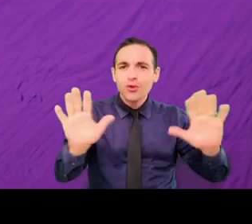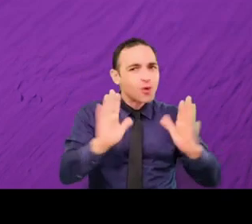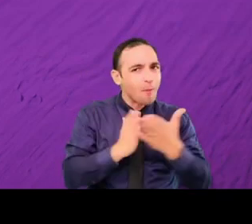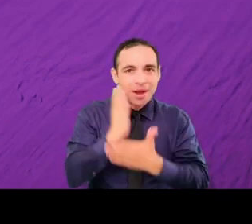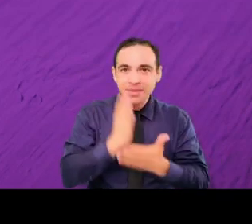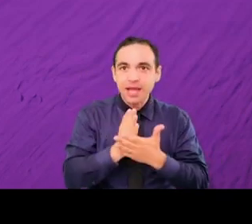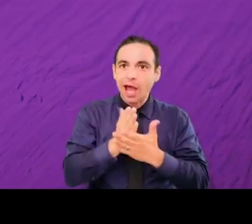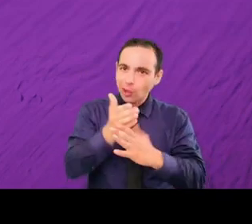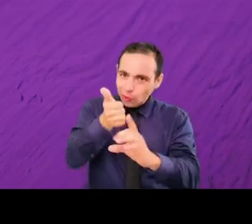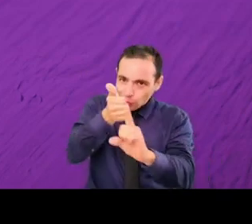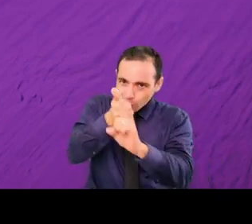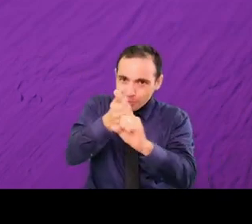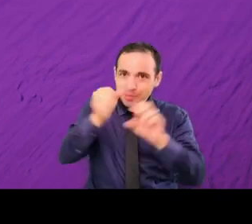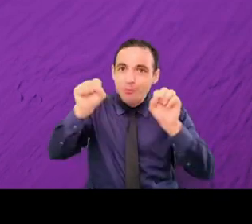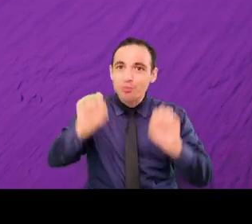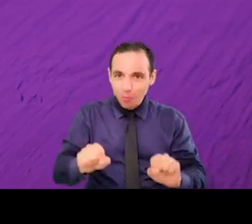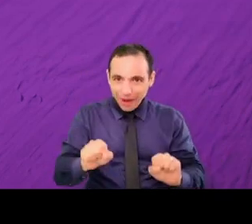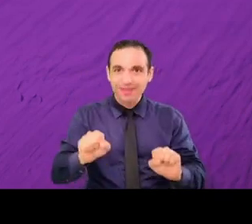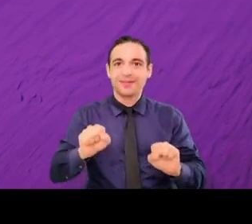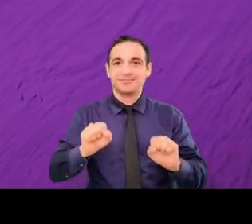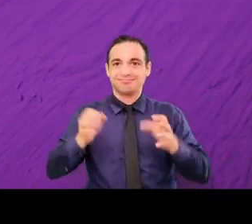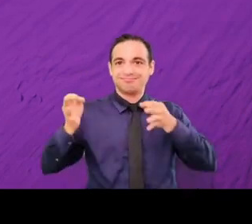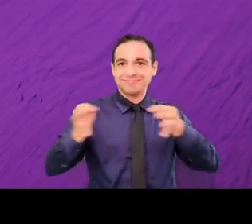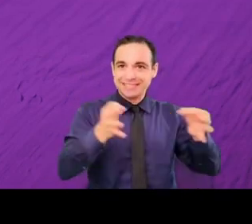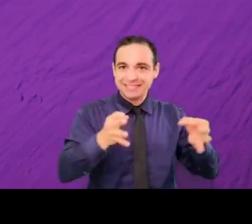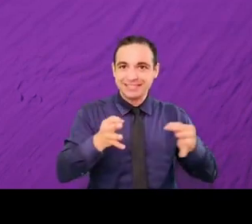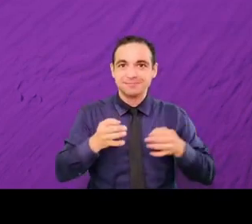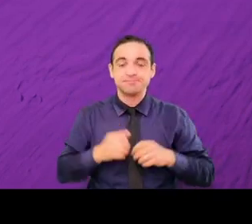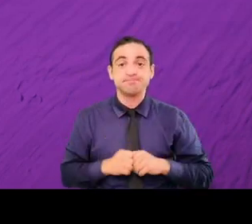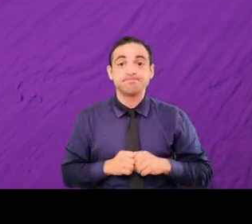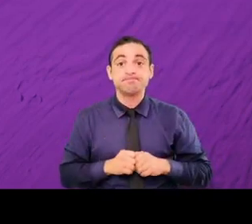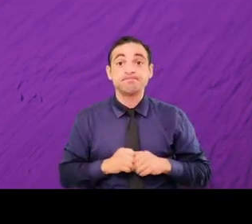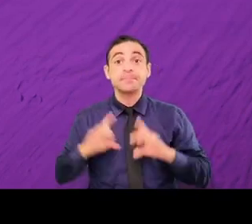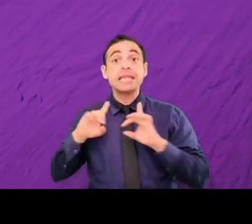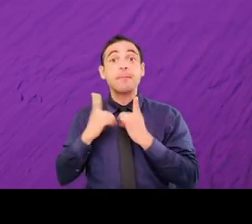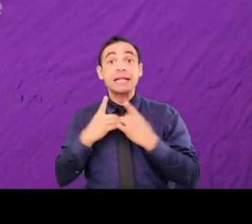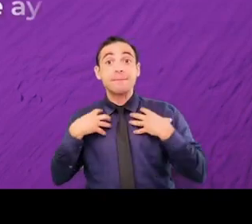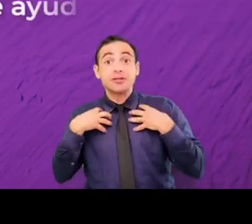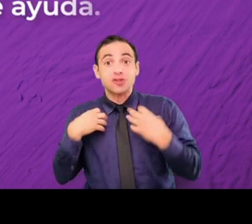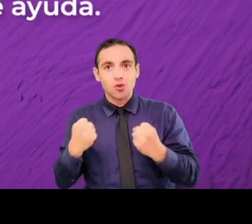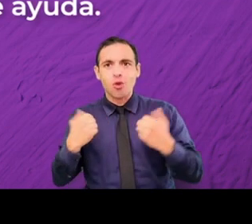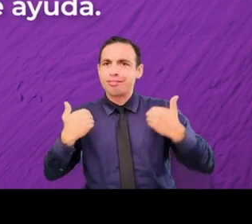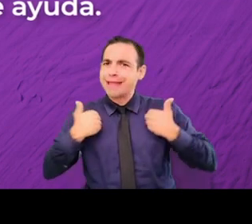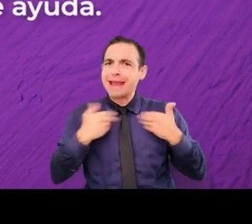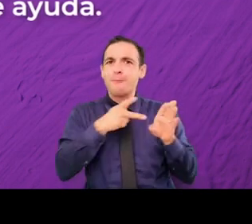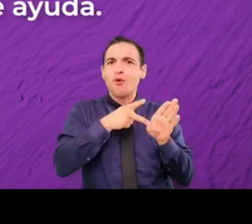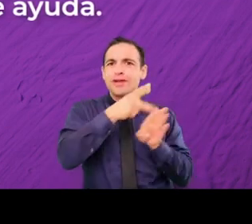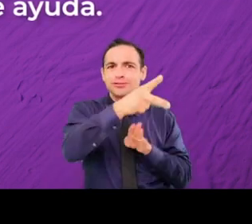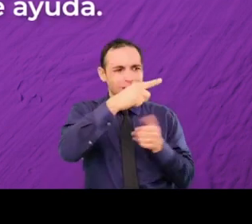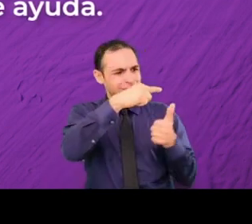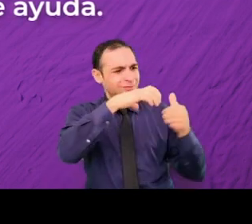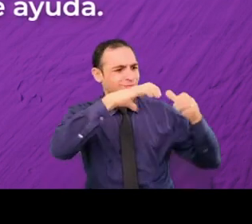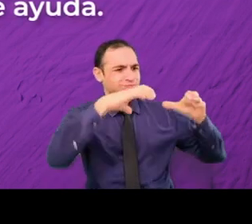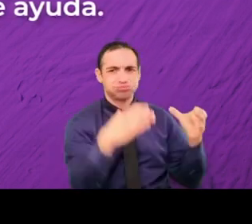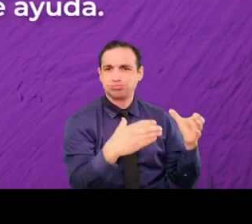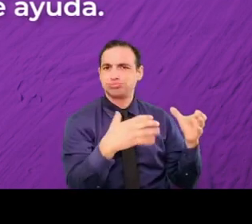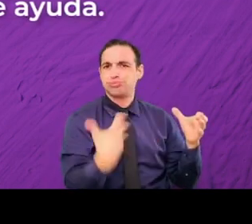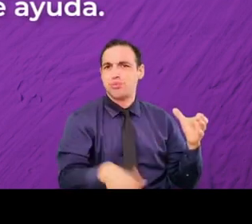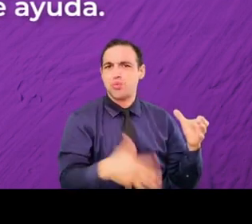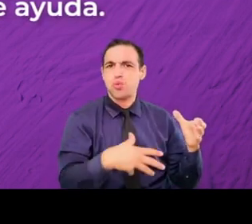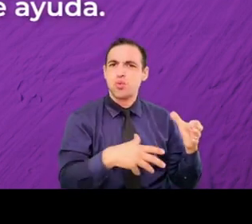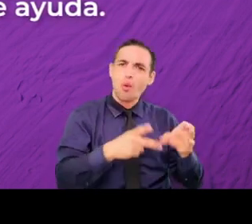manipulación no hay consentimiento en el centro de ayuda a Víctimas de violación del departamento de salud tenemos un equipo